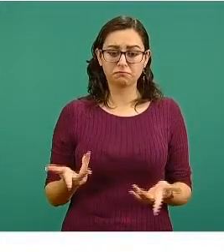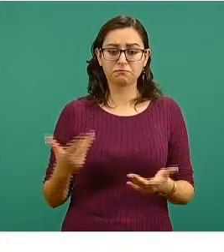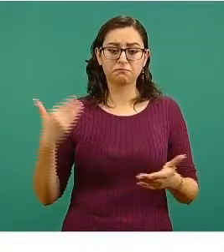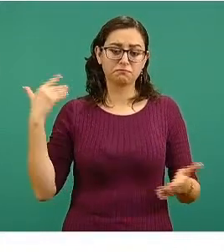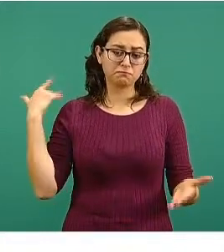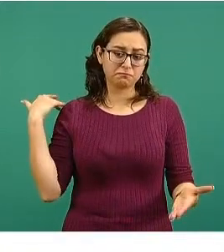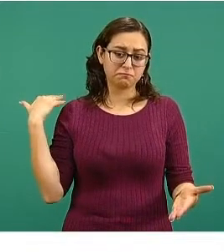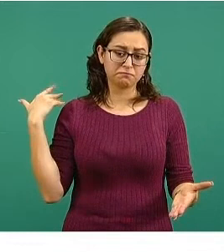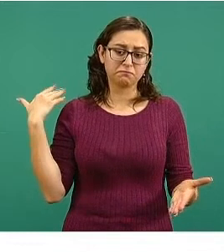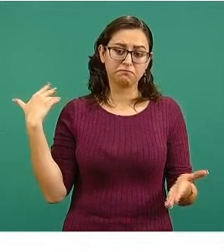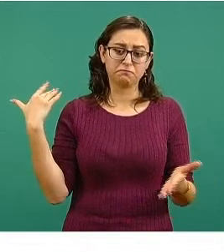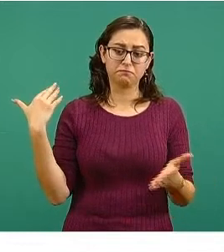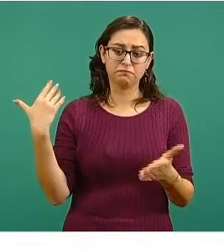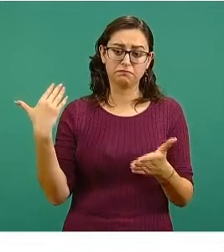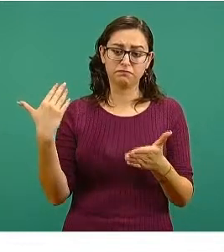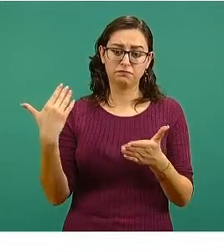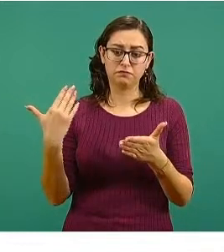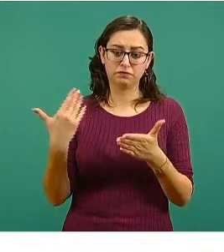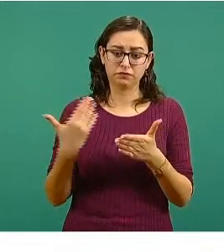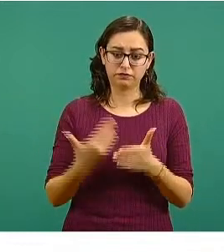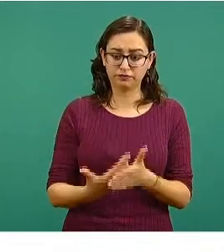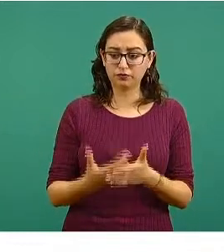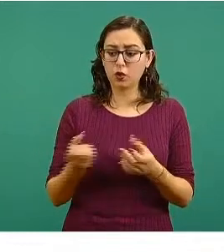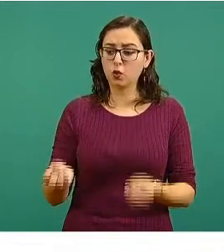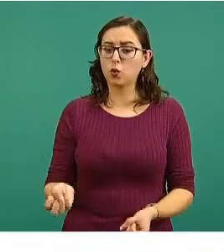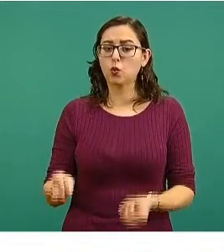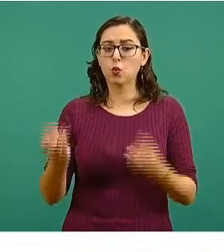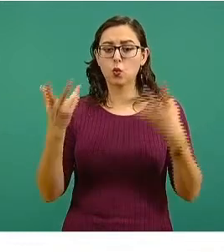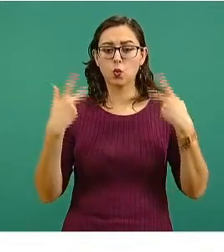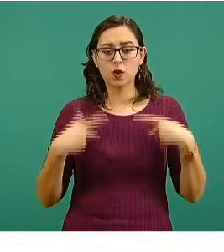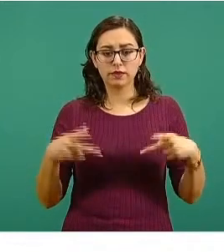aplicando la positividad